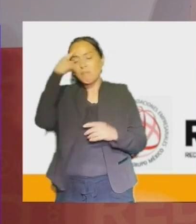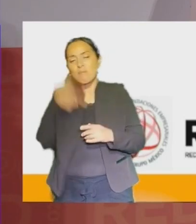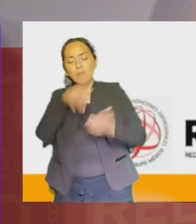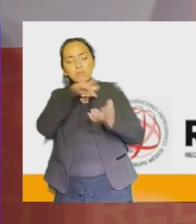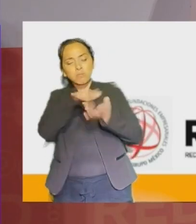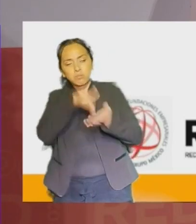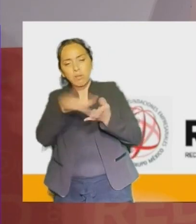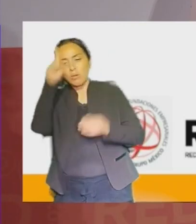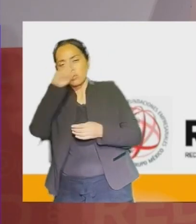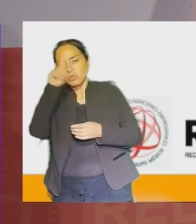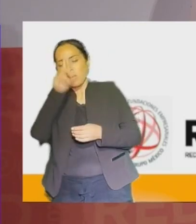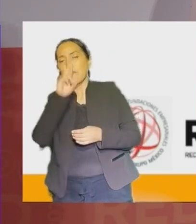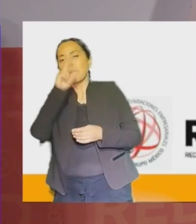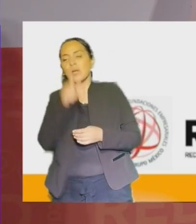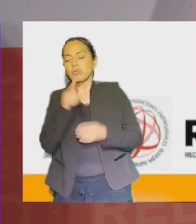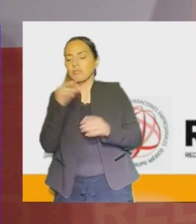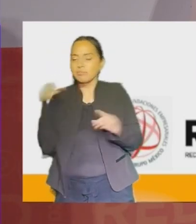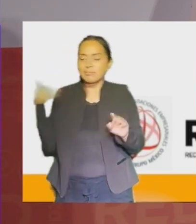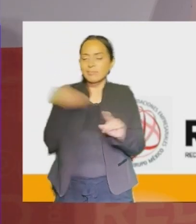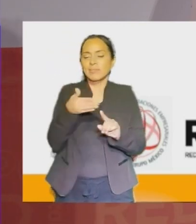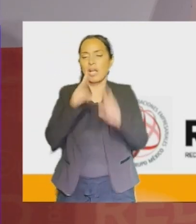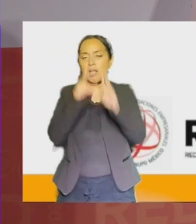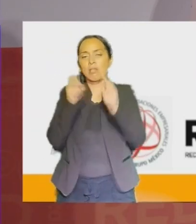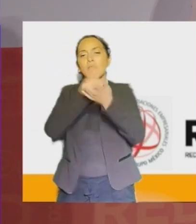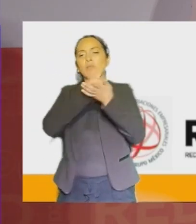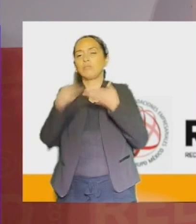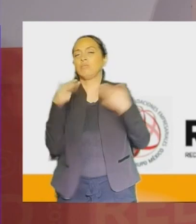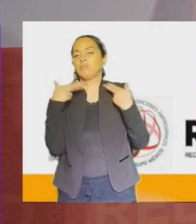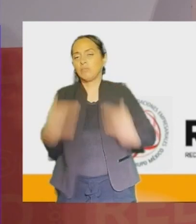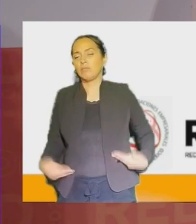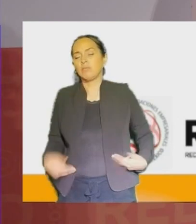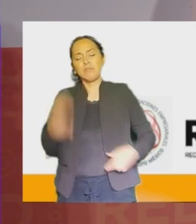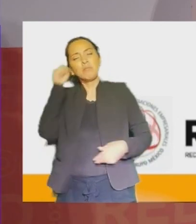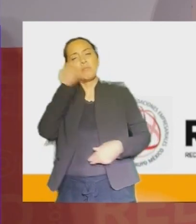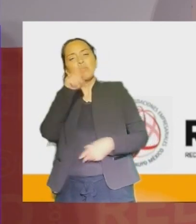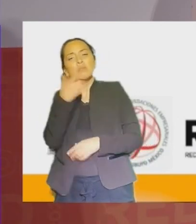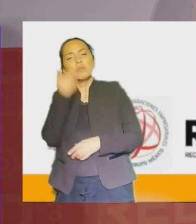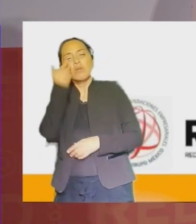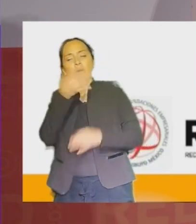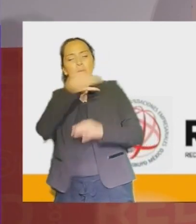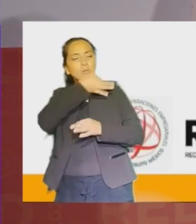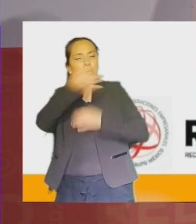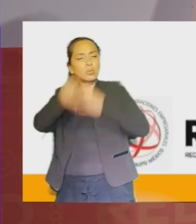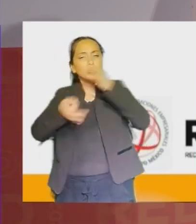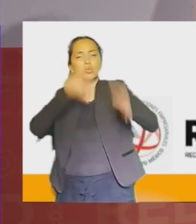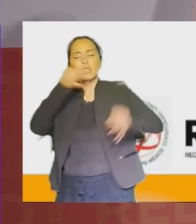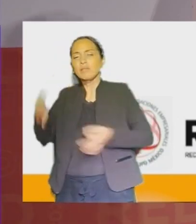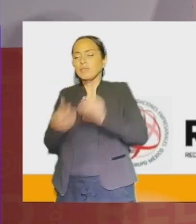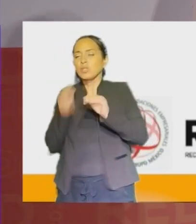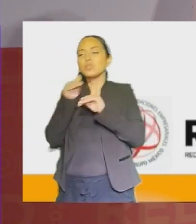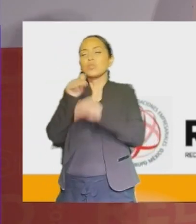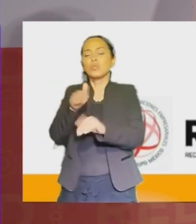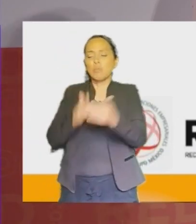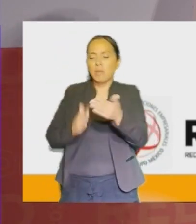mucho mejor, mucho más específico en tema de derechos humanos, y también queremos hacer difusión sobre la necesidad del acceso a